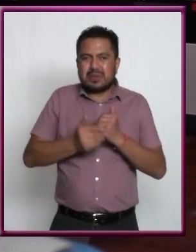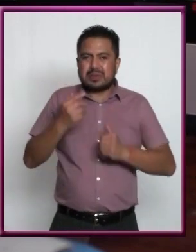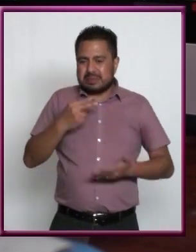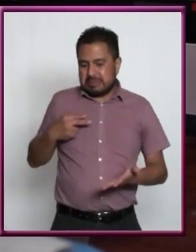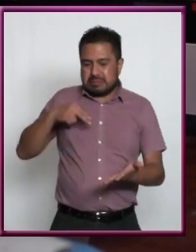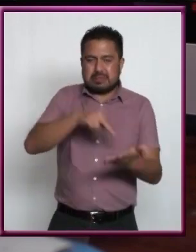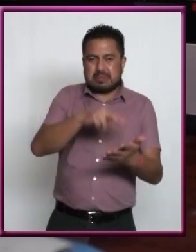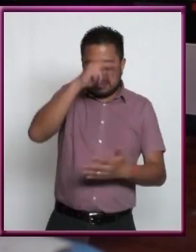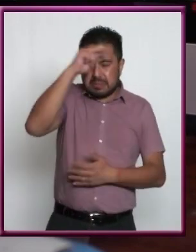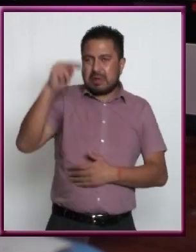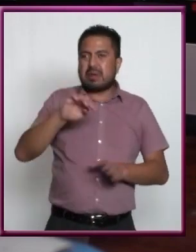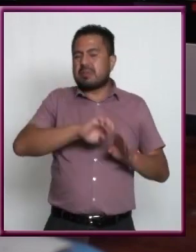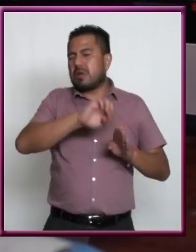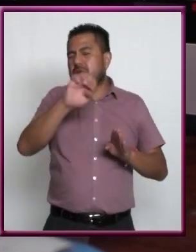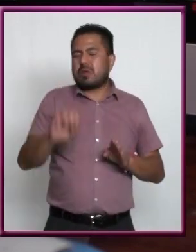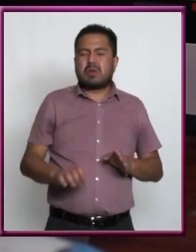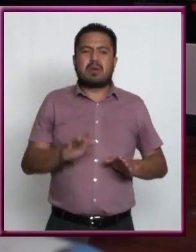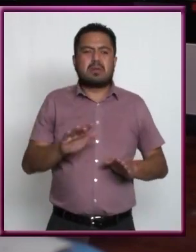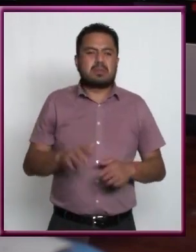llegué a México, por ejemplo,